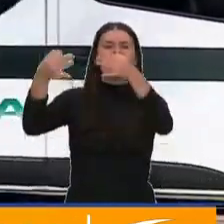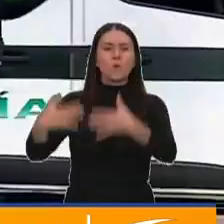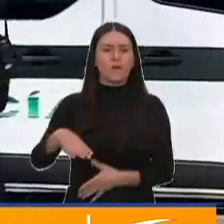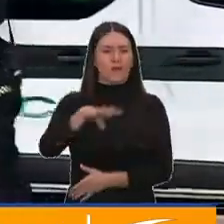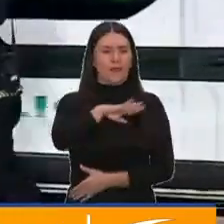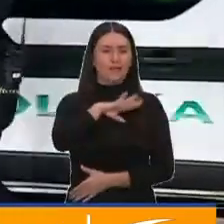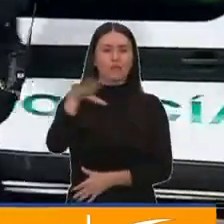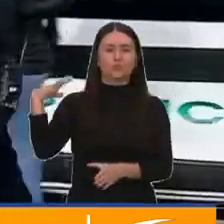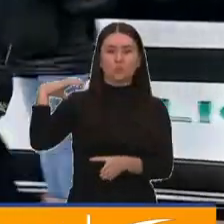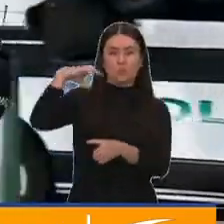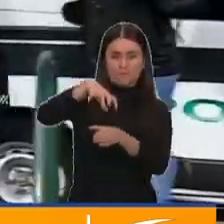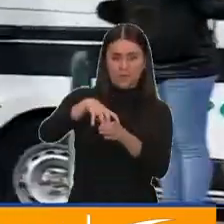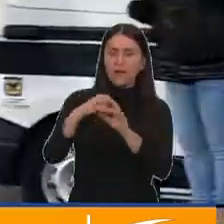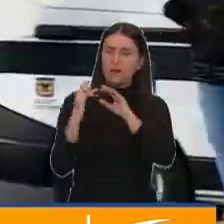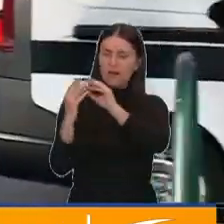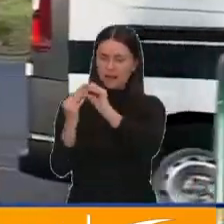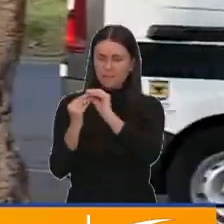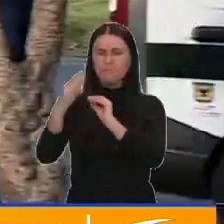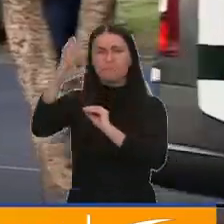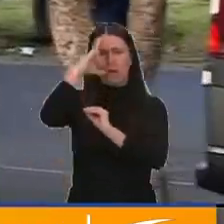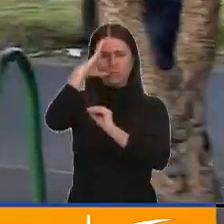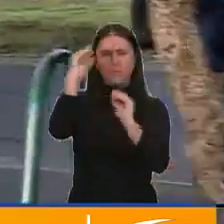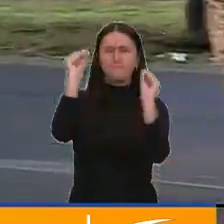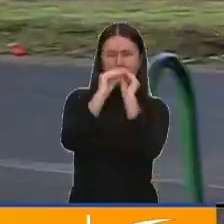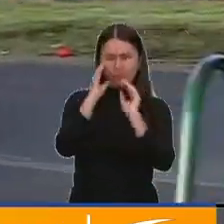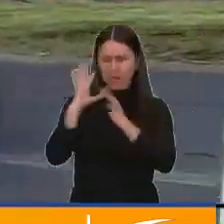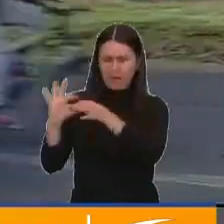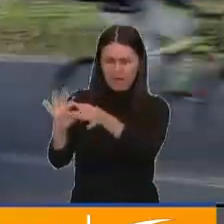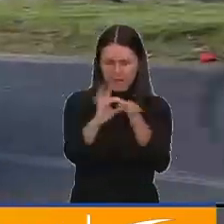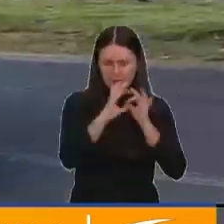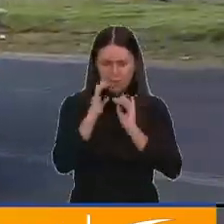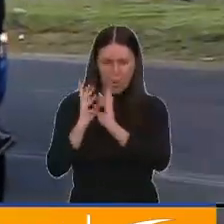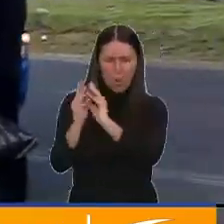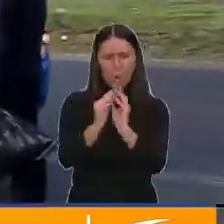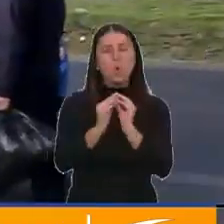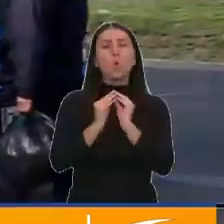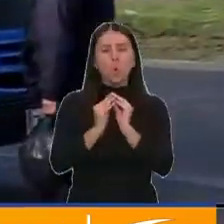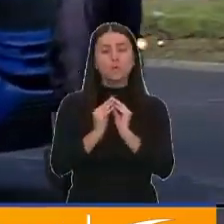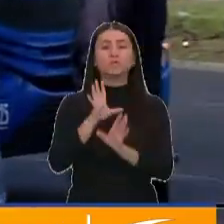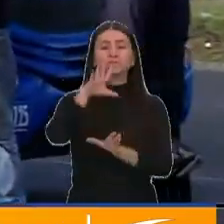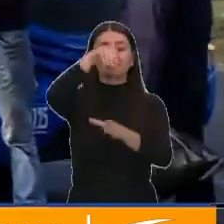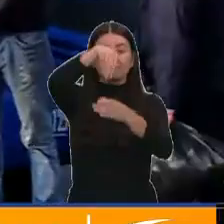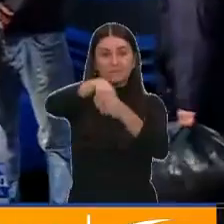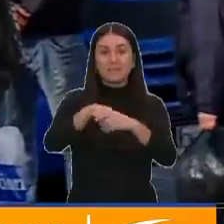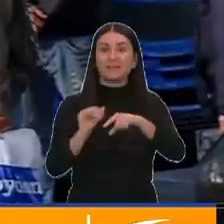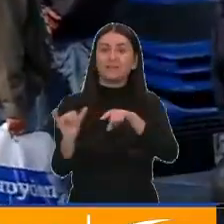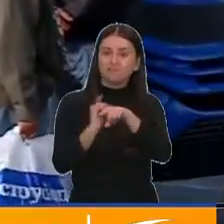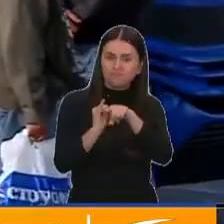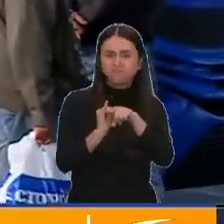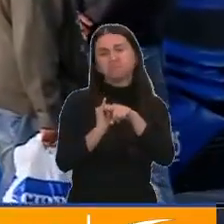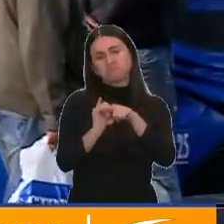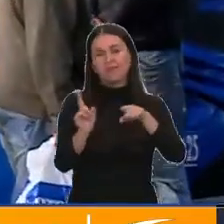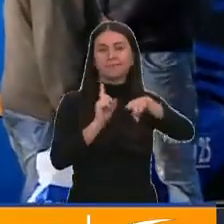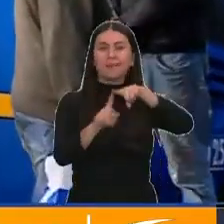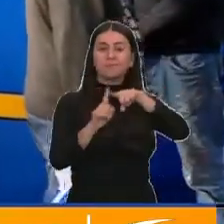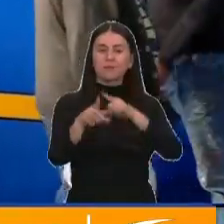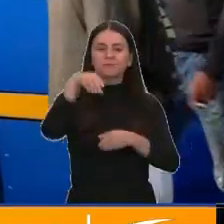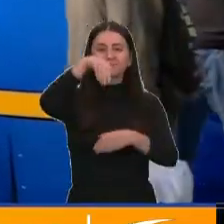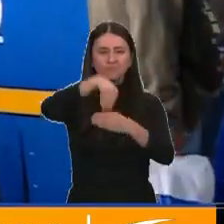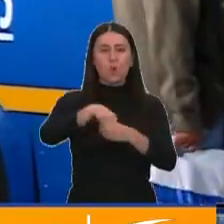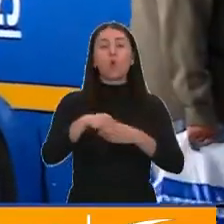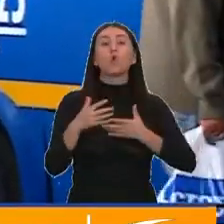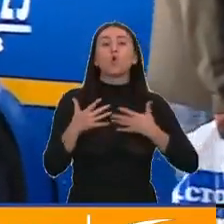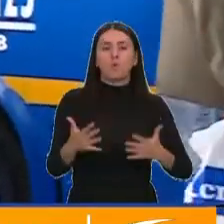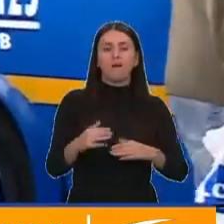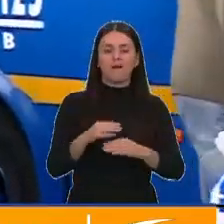de Ciudad Bolívar y la Policía Nacional la estrategia que consiste en, dentro del sistema integrado de transporte público, registro